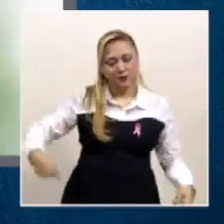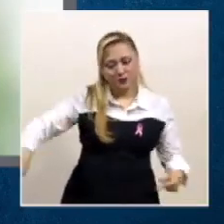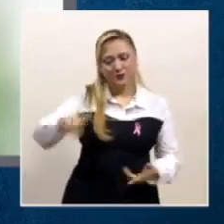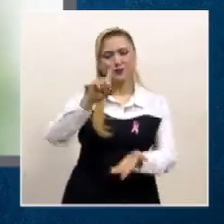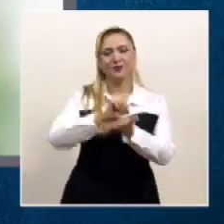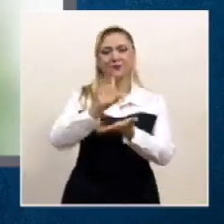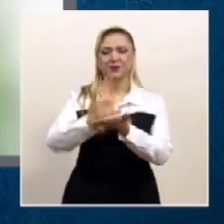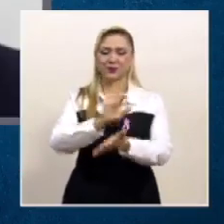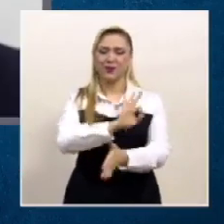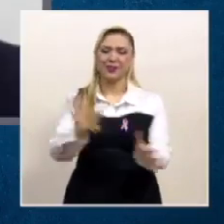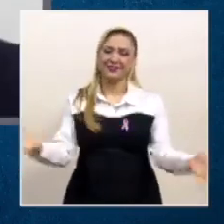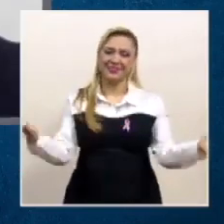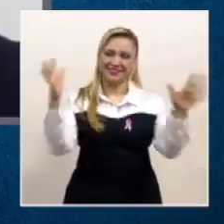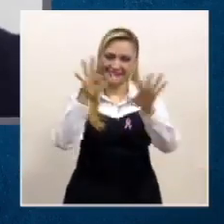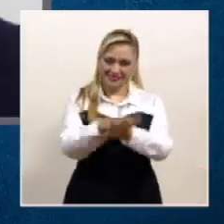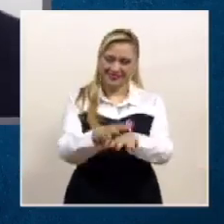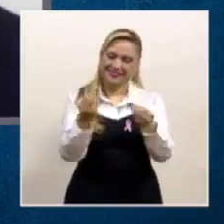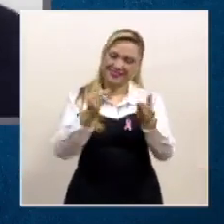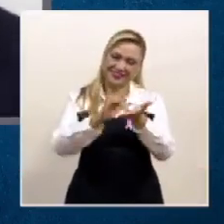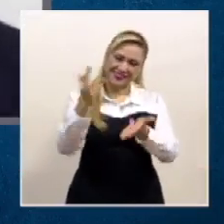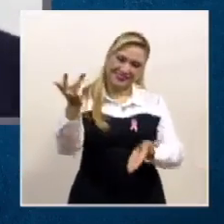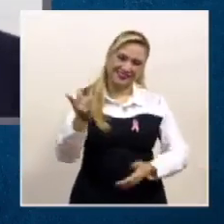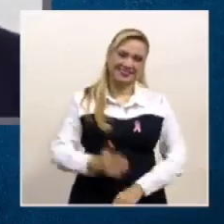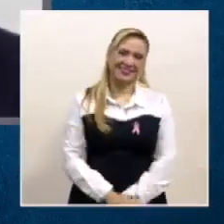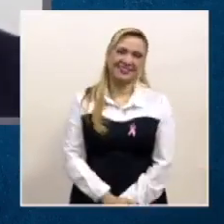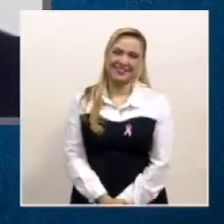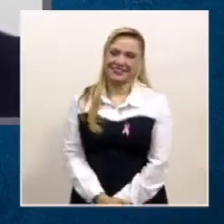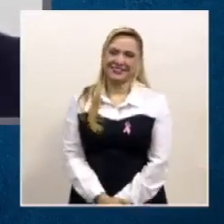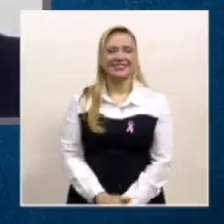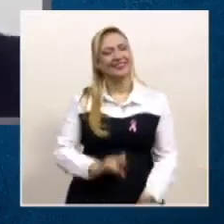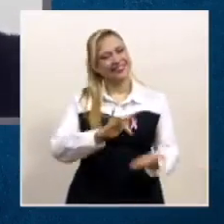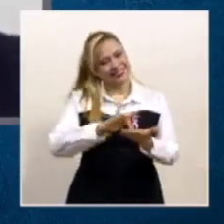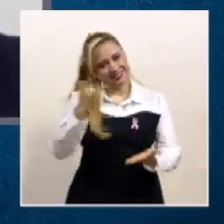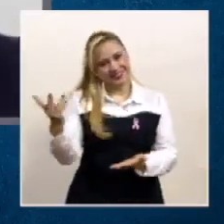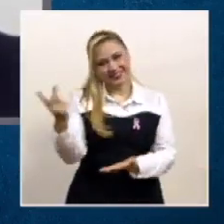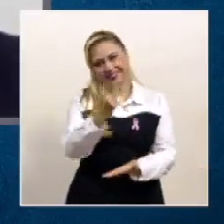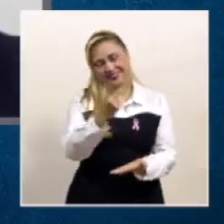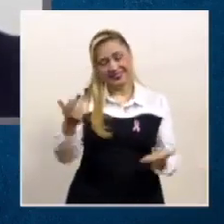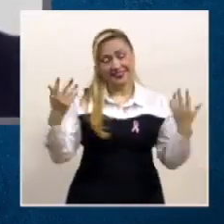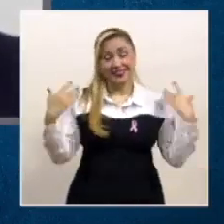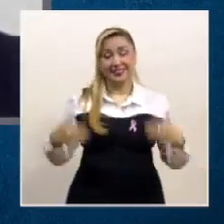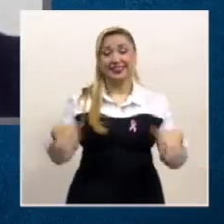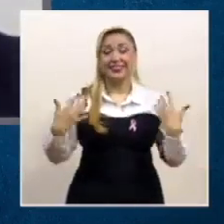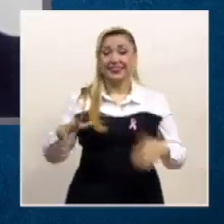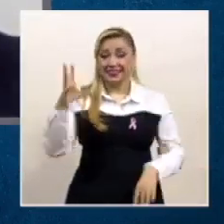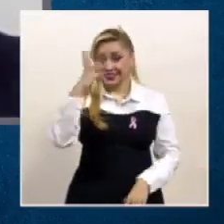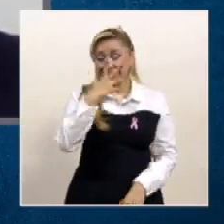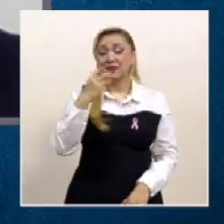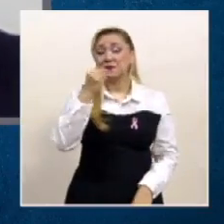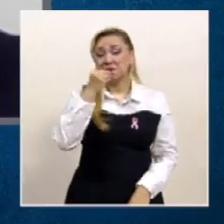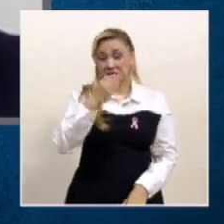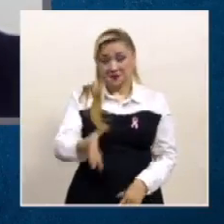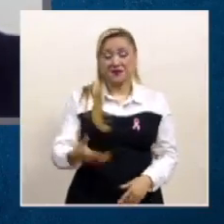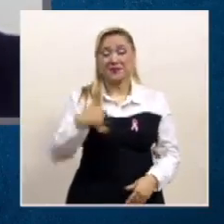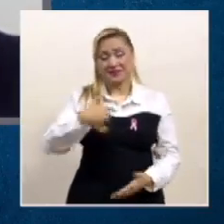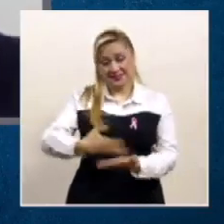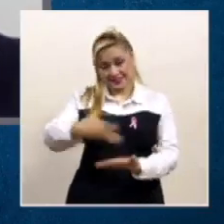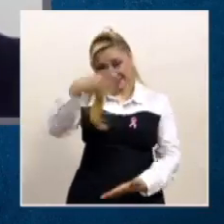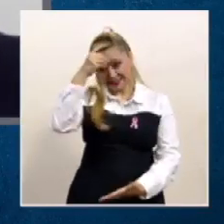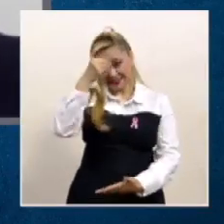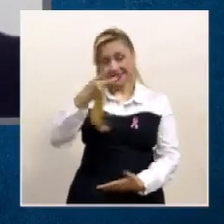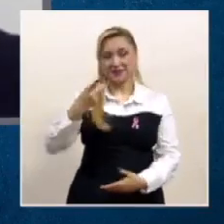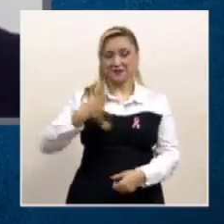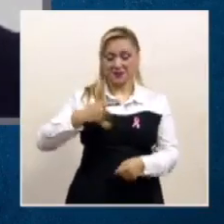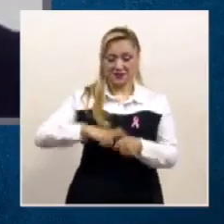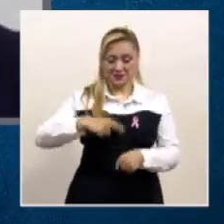para ser integradas. Muchas gracias. Pues muchas gracias a ustedes. Ha sido un programa muy rico en contenido. En lo